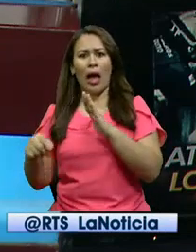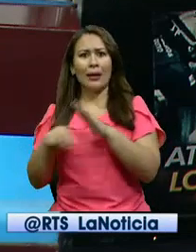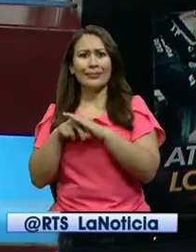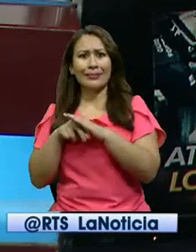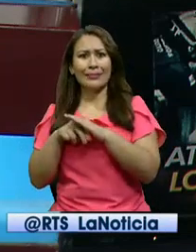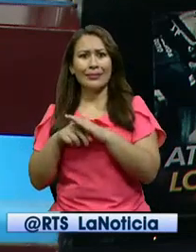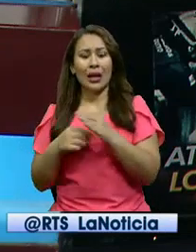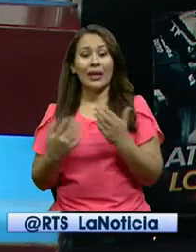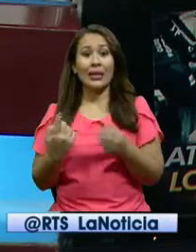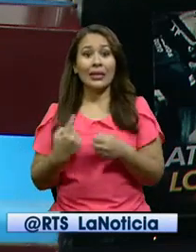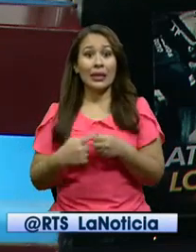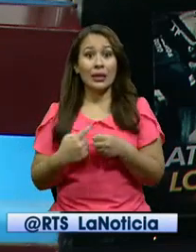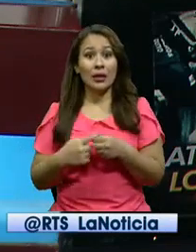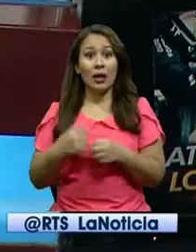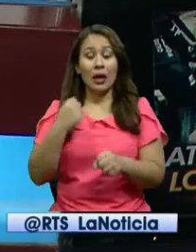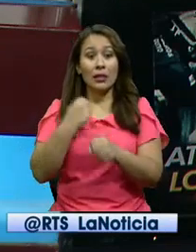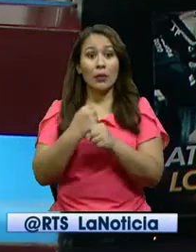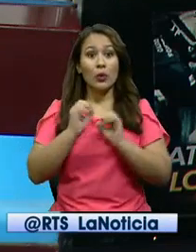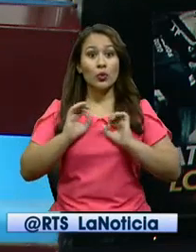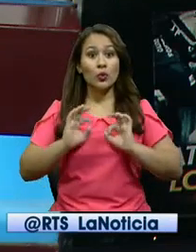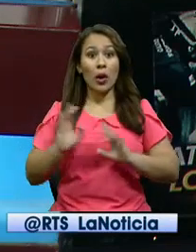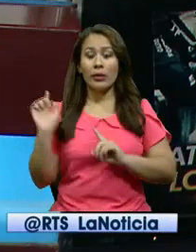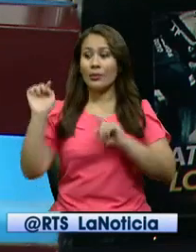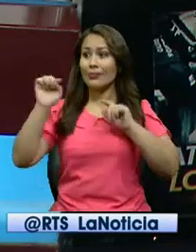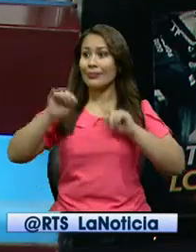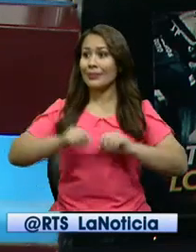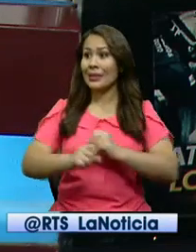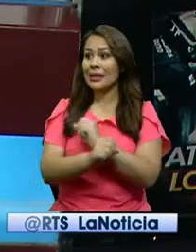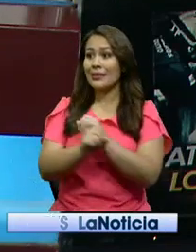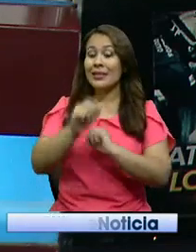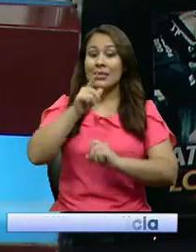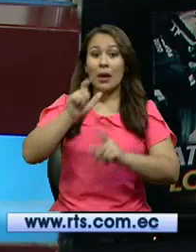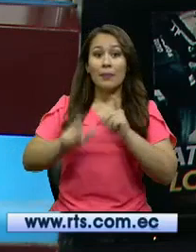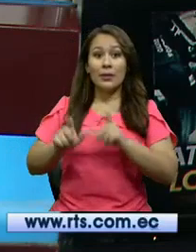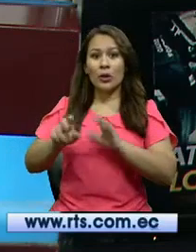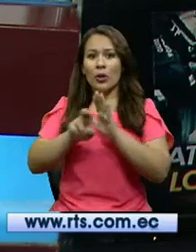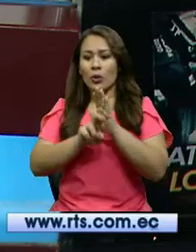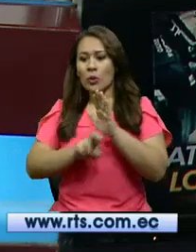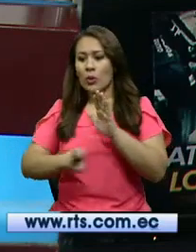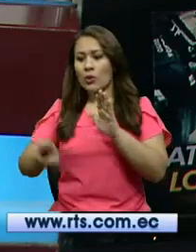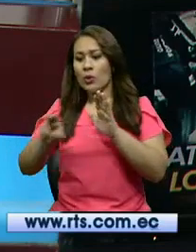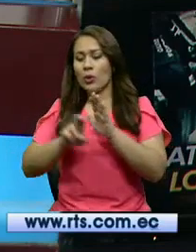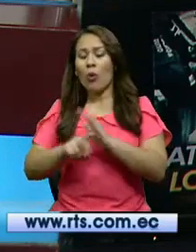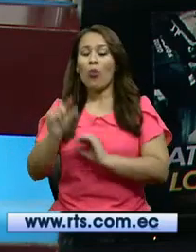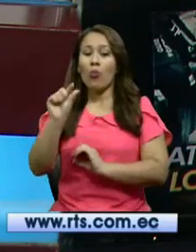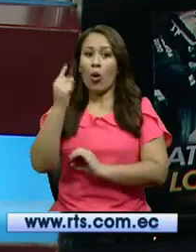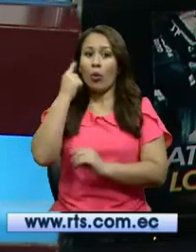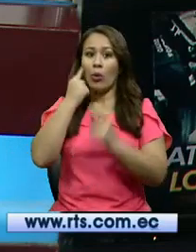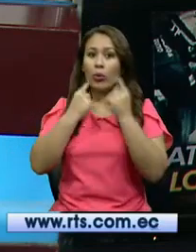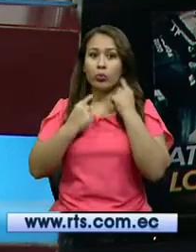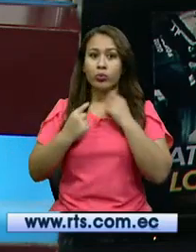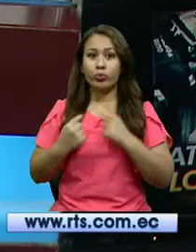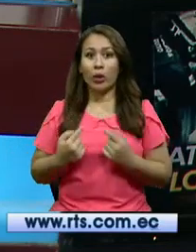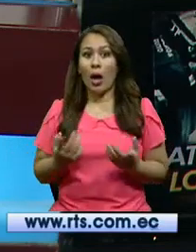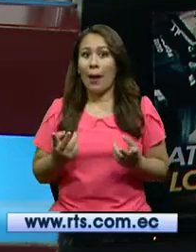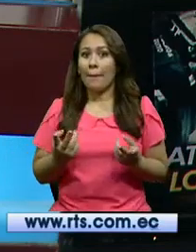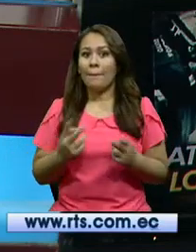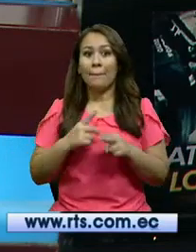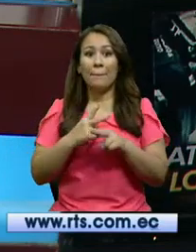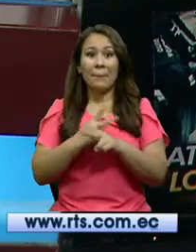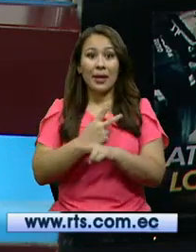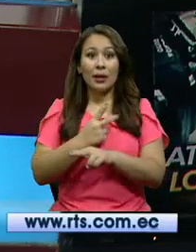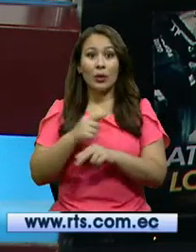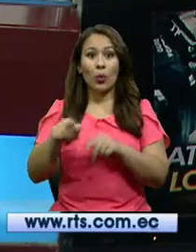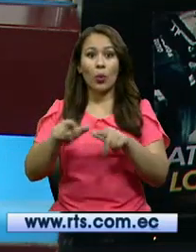Quito. Gracias al trabajo de las unidades de rescate, las personas salieron con heridas leves. El hecho ocurrió en el sector de